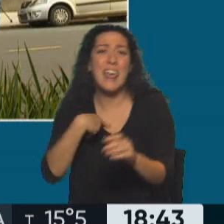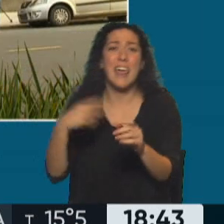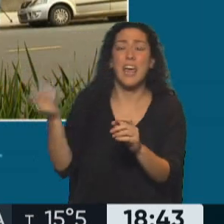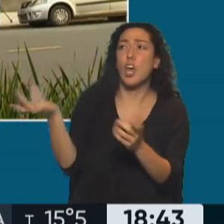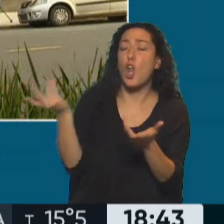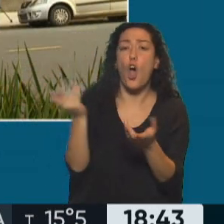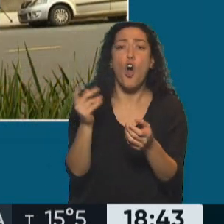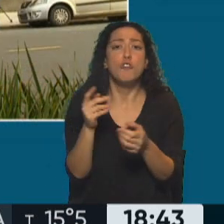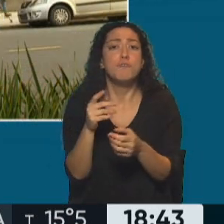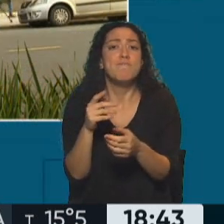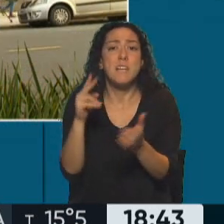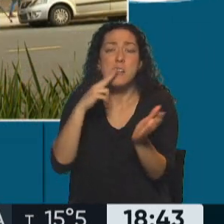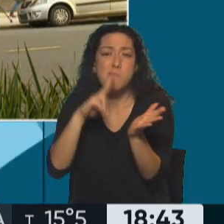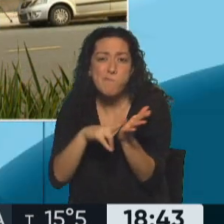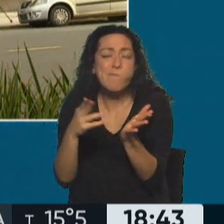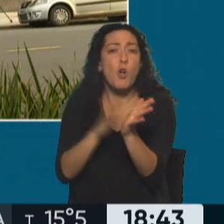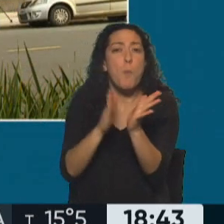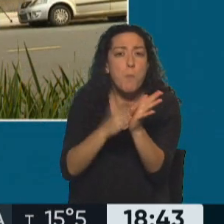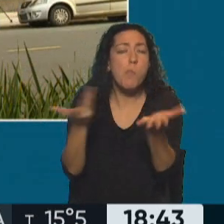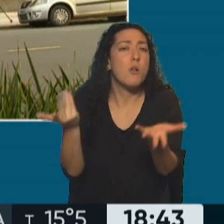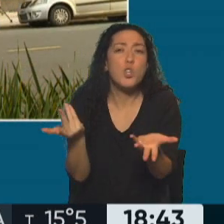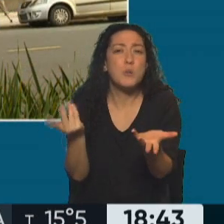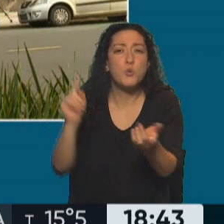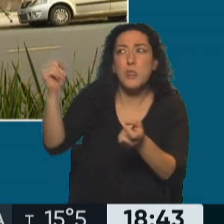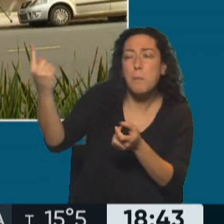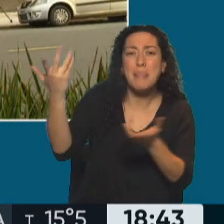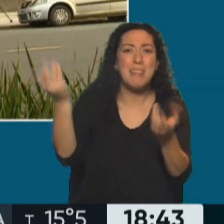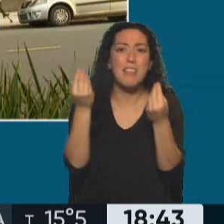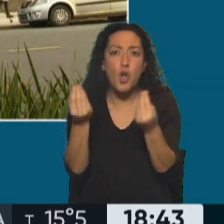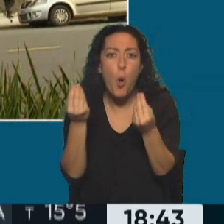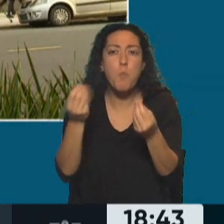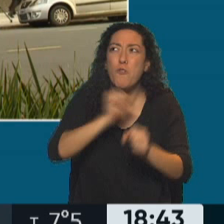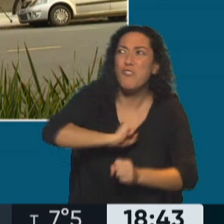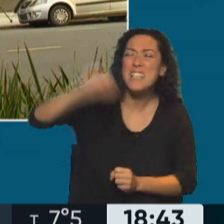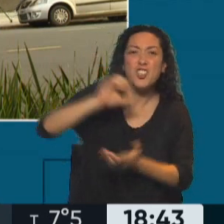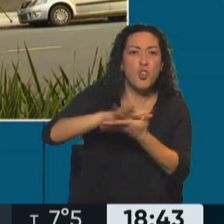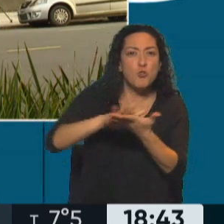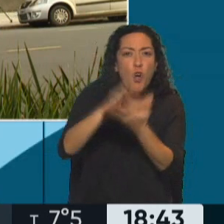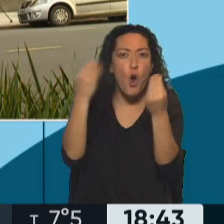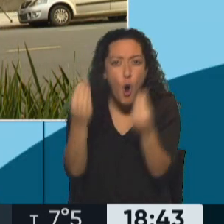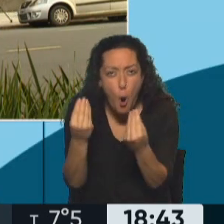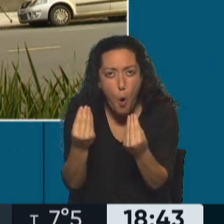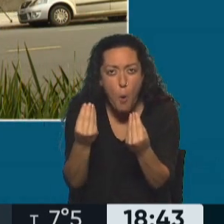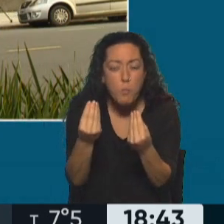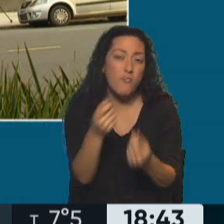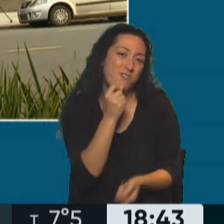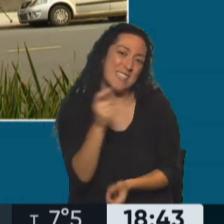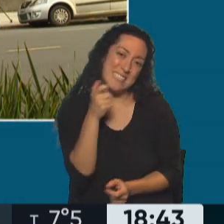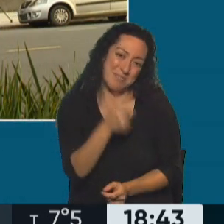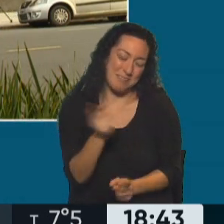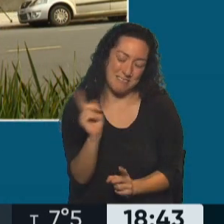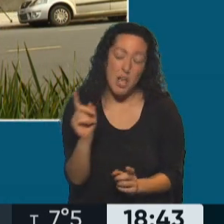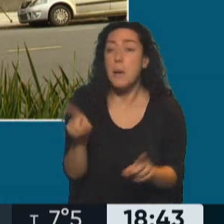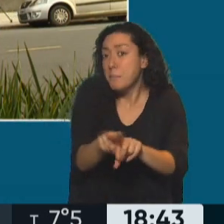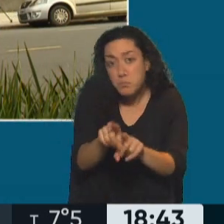que van de la mano. ¿Cómo se soluciona la cuestión de la inflación? Sé que no es una respuesta sencilla. Sí, lo dijo